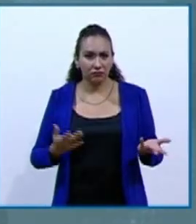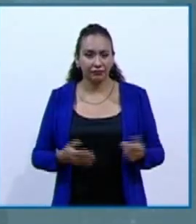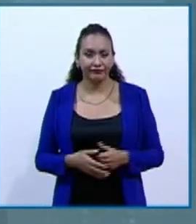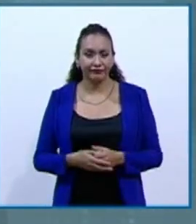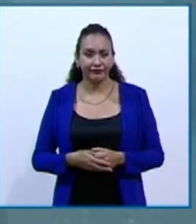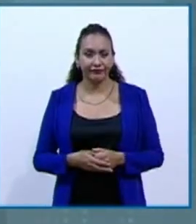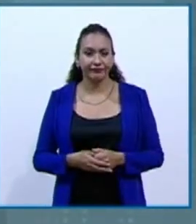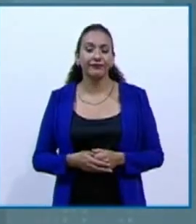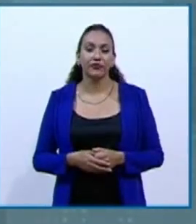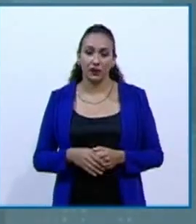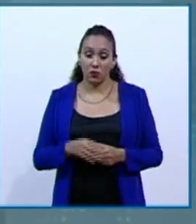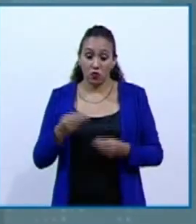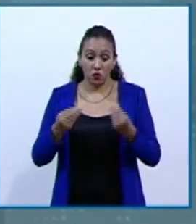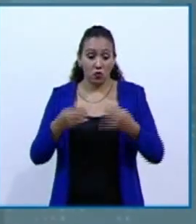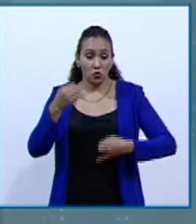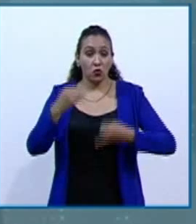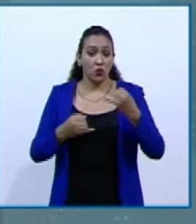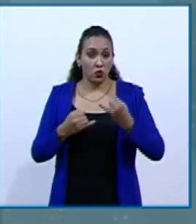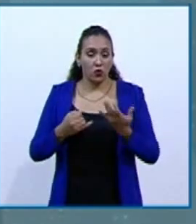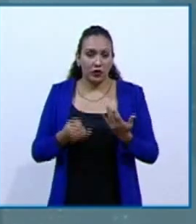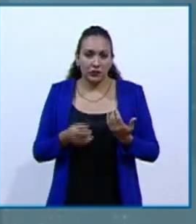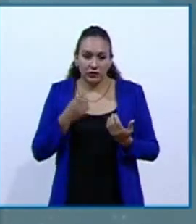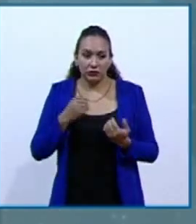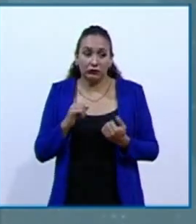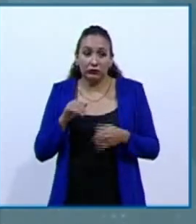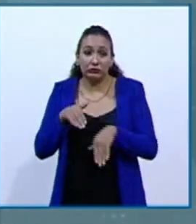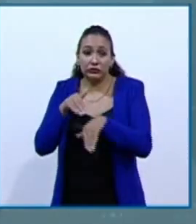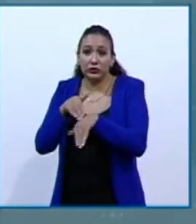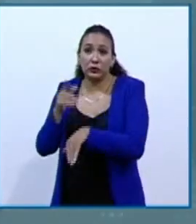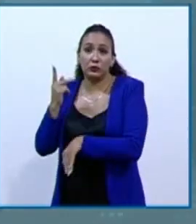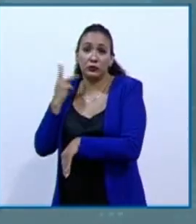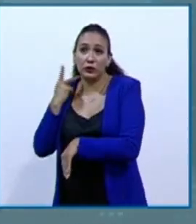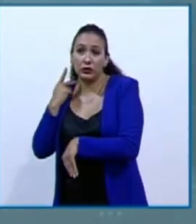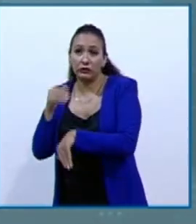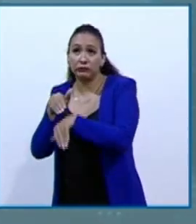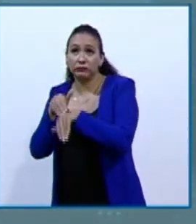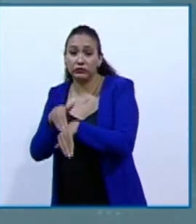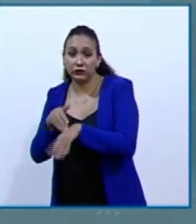su lealtad a un partido no va a